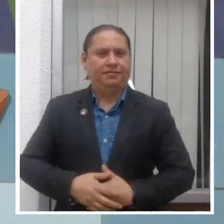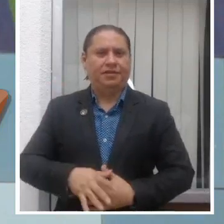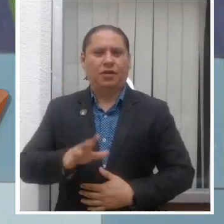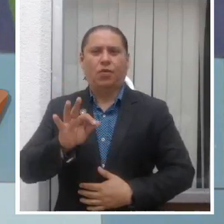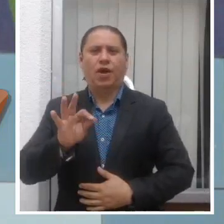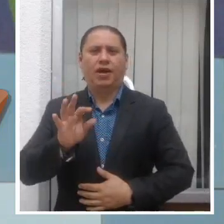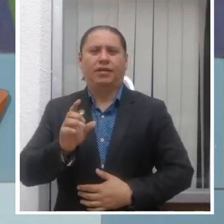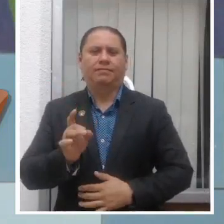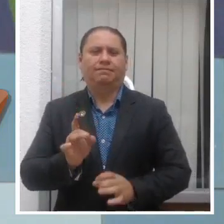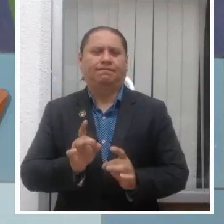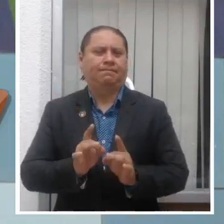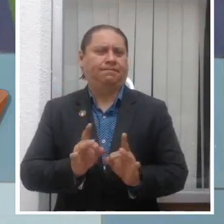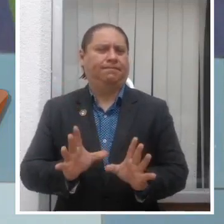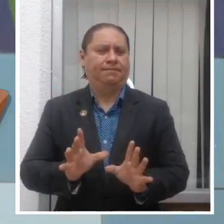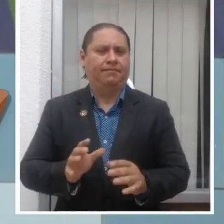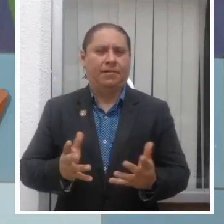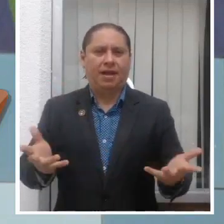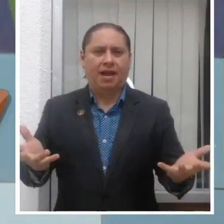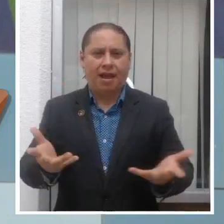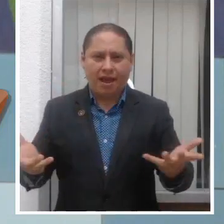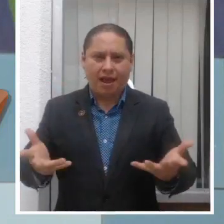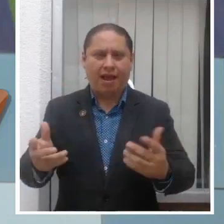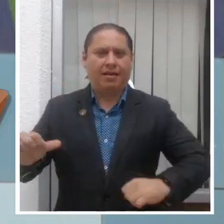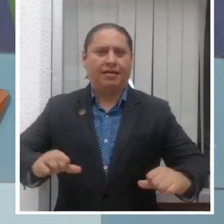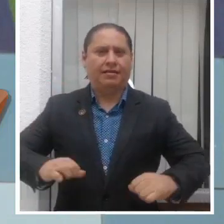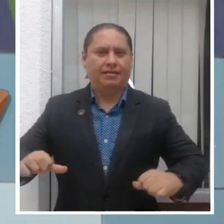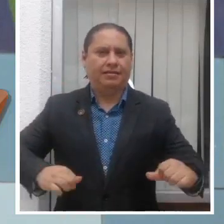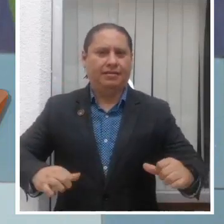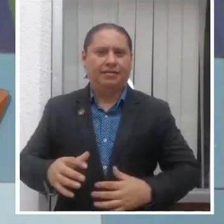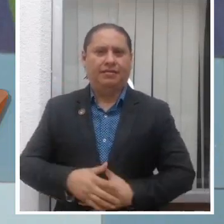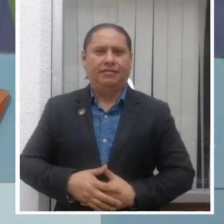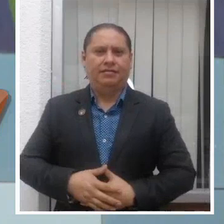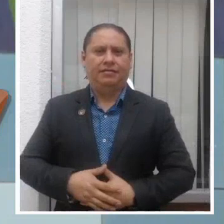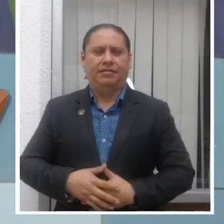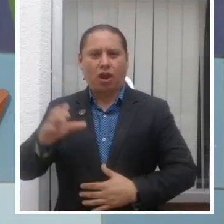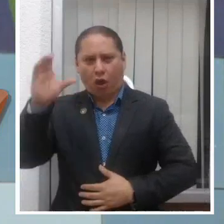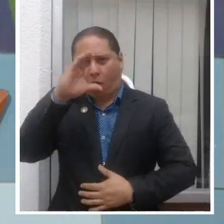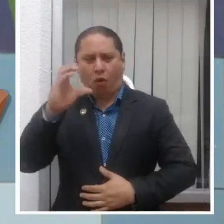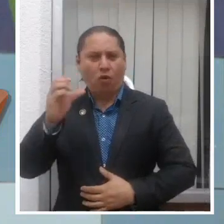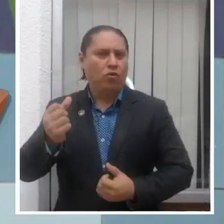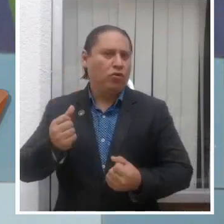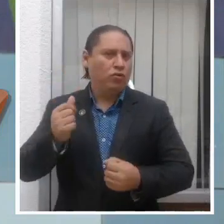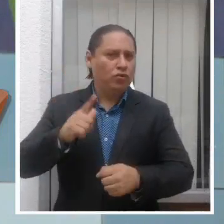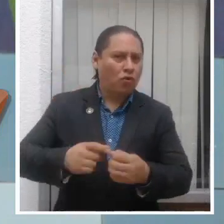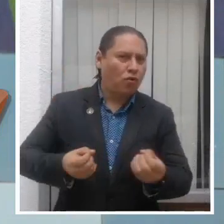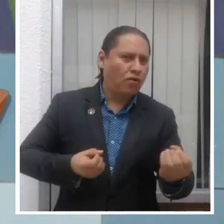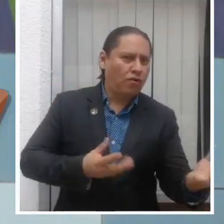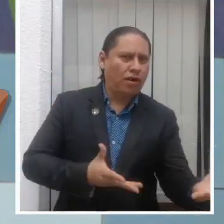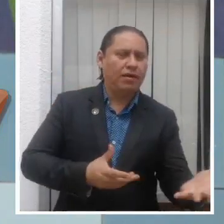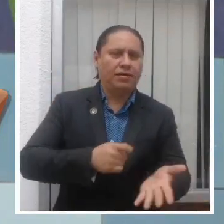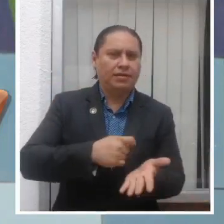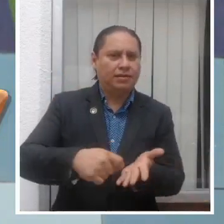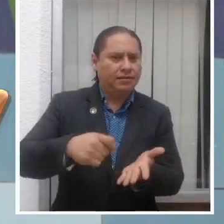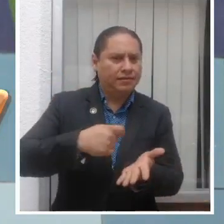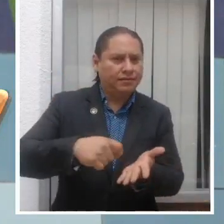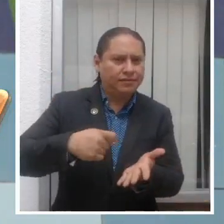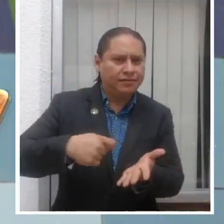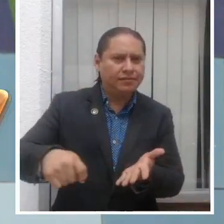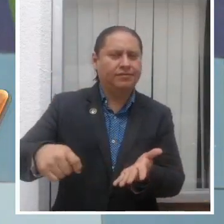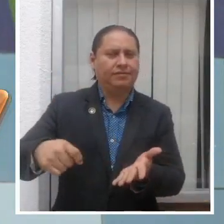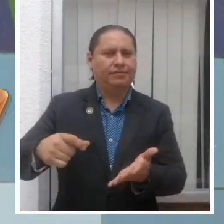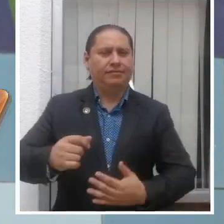los 40, haciendo esa actividad de llevar la cultura, de escribir